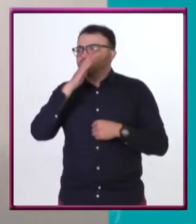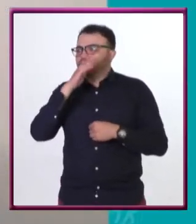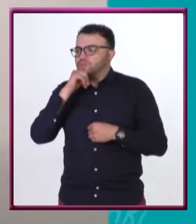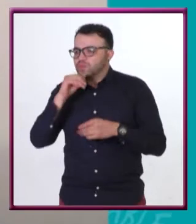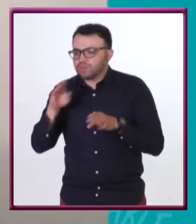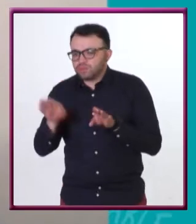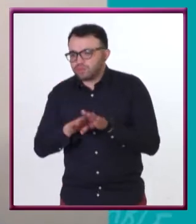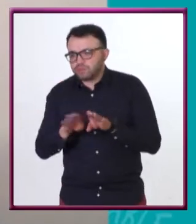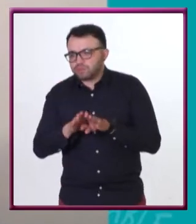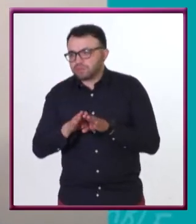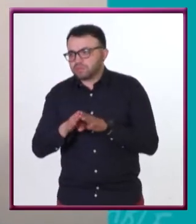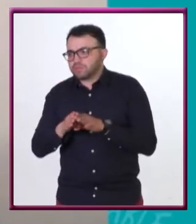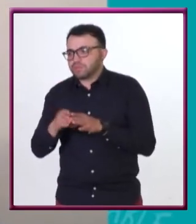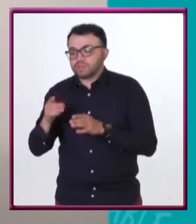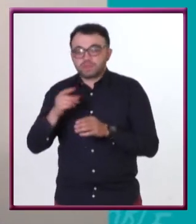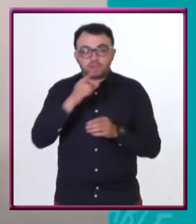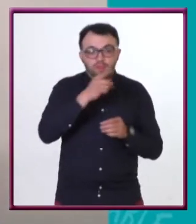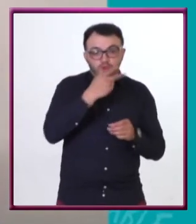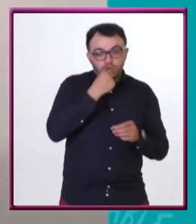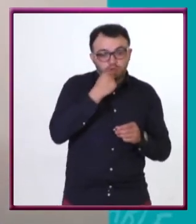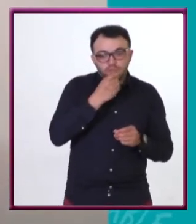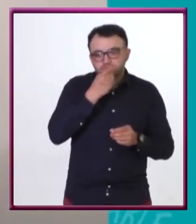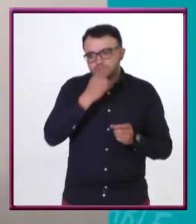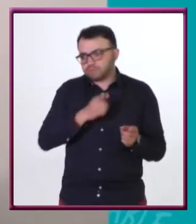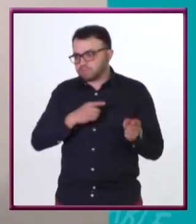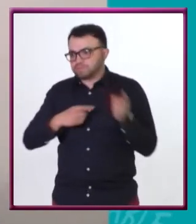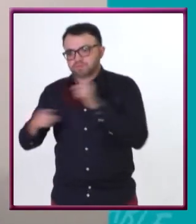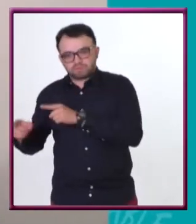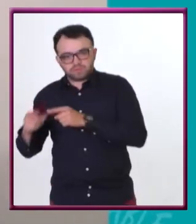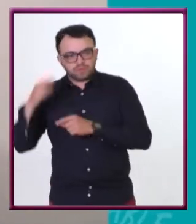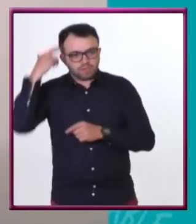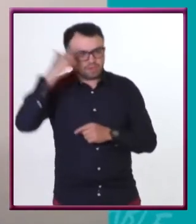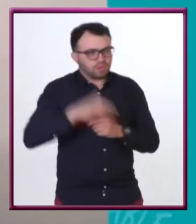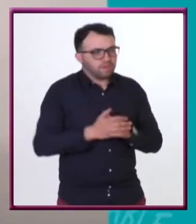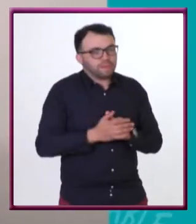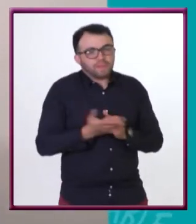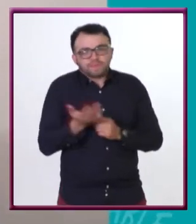sabio, porque ni todos los graneros del reino,